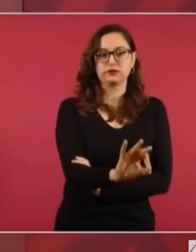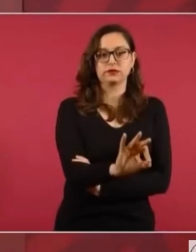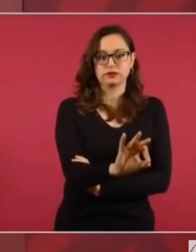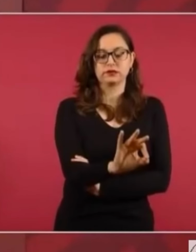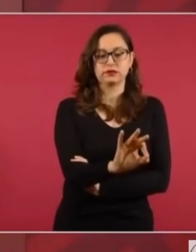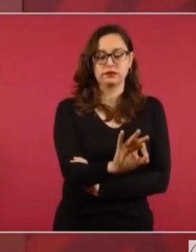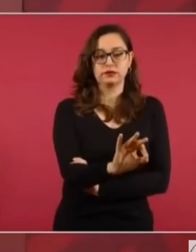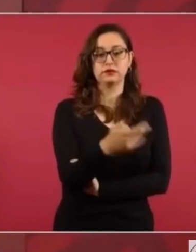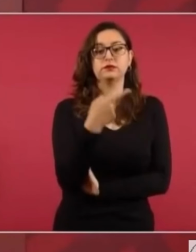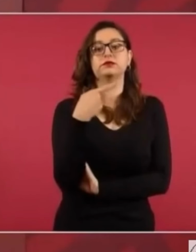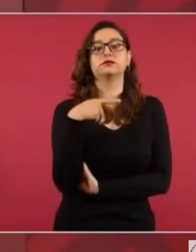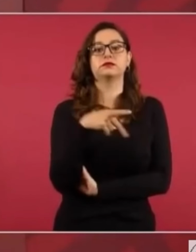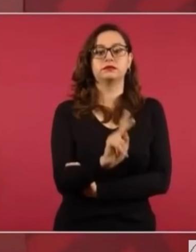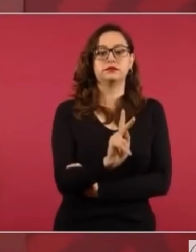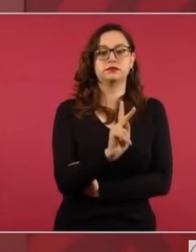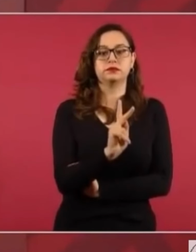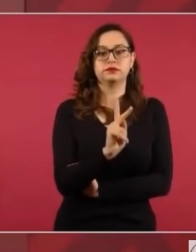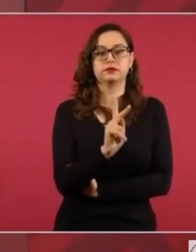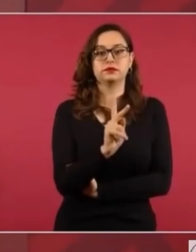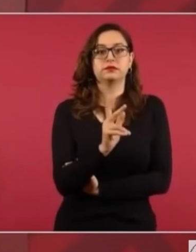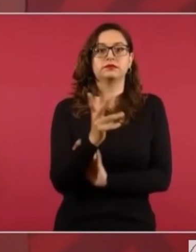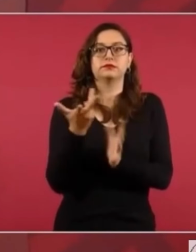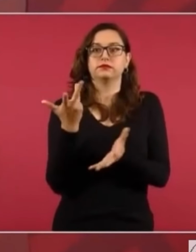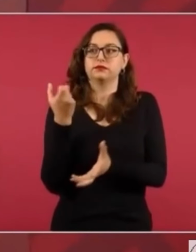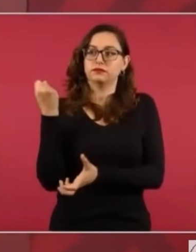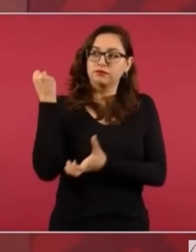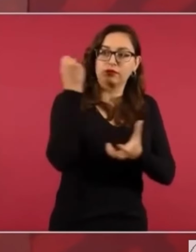pero estamos invirtiendo